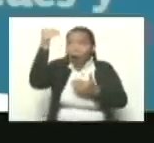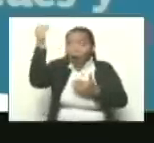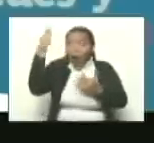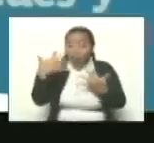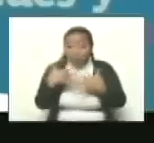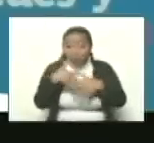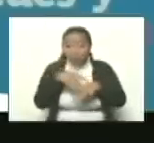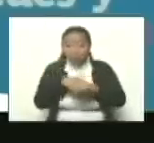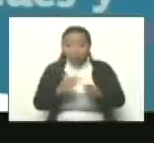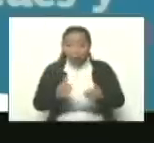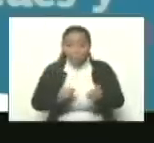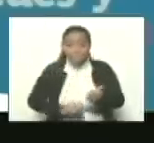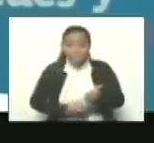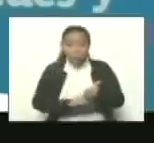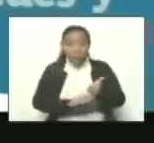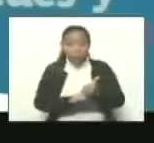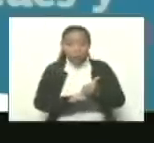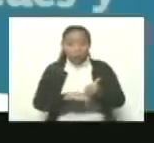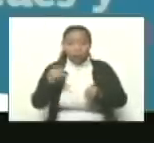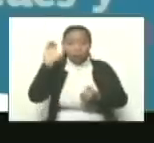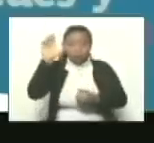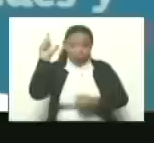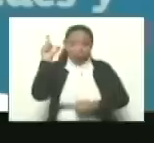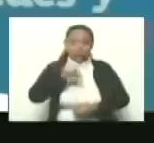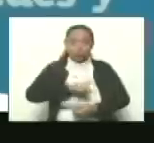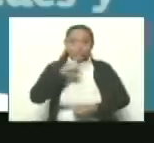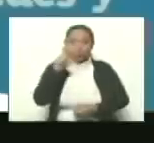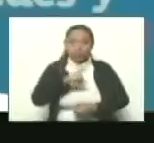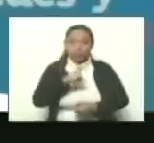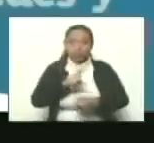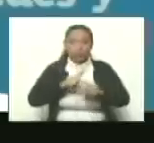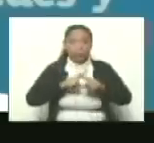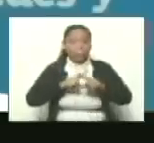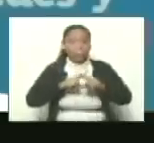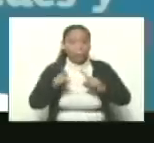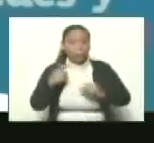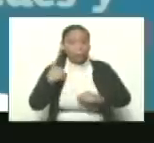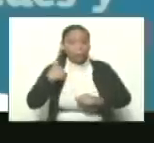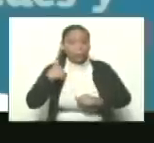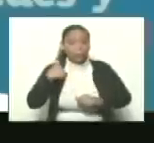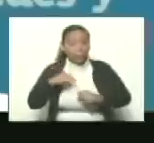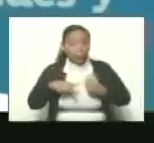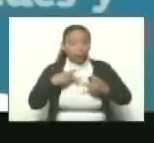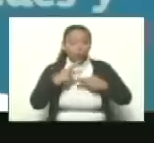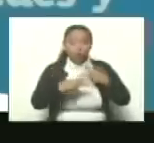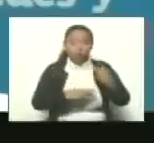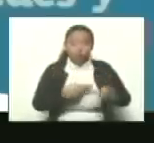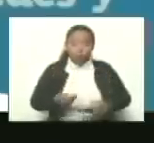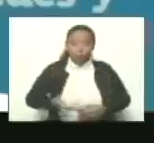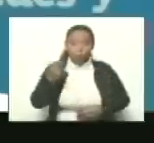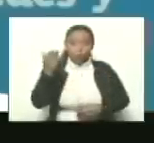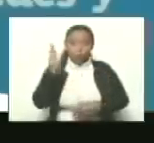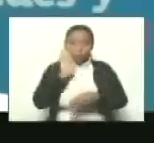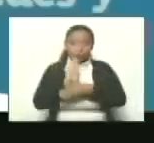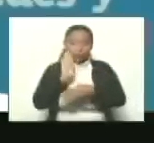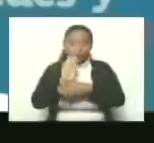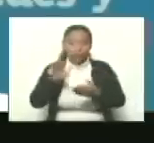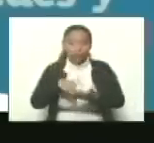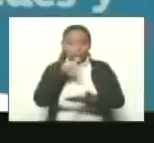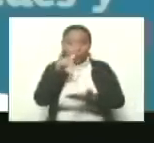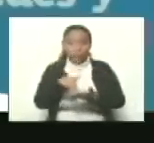complementarias, el país las necesita, pero tenemos que producir, tenemos que proteger la producción